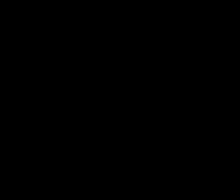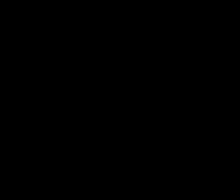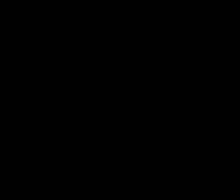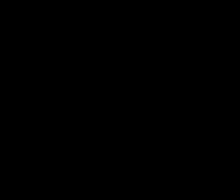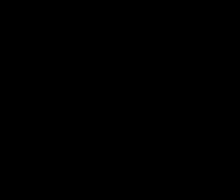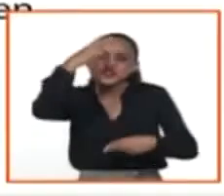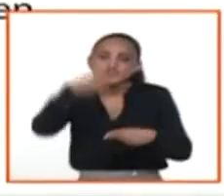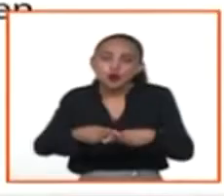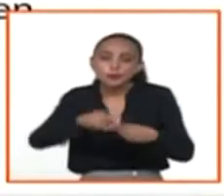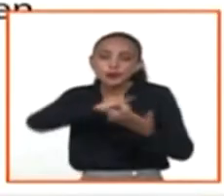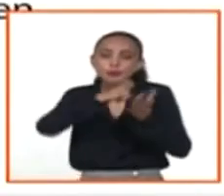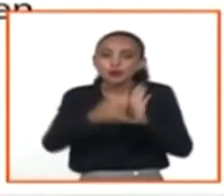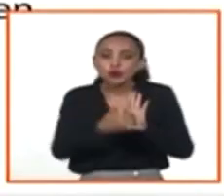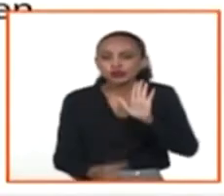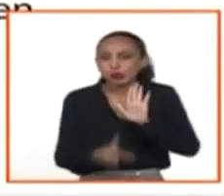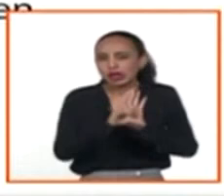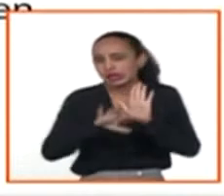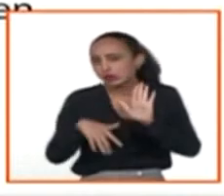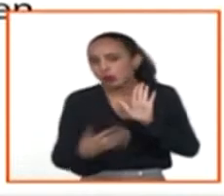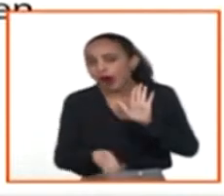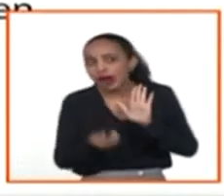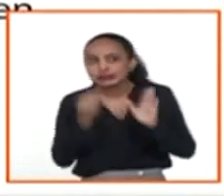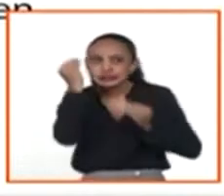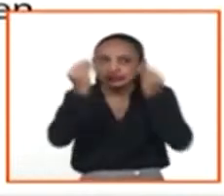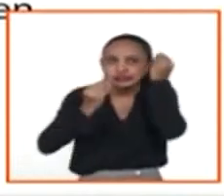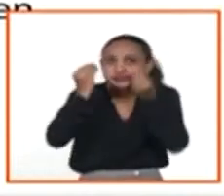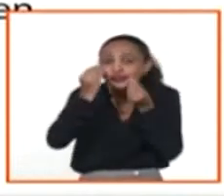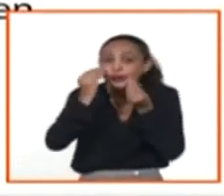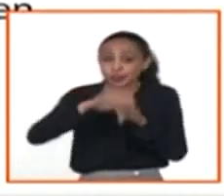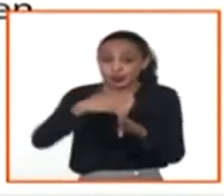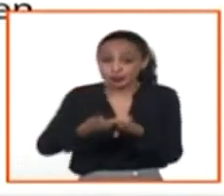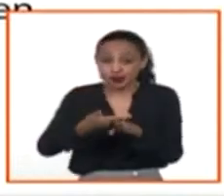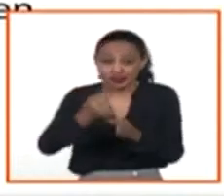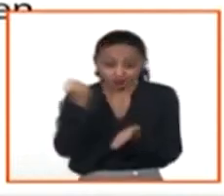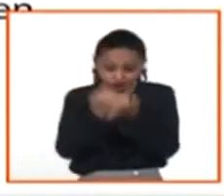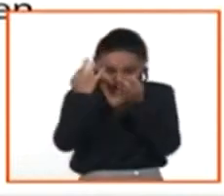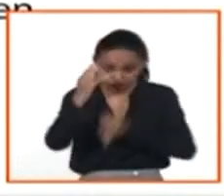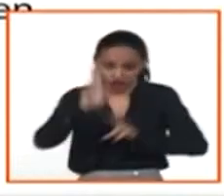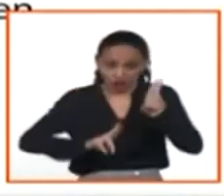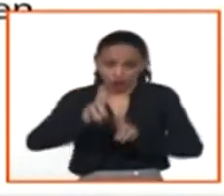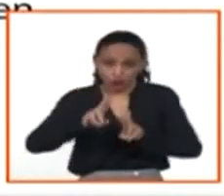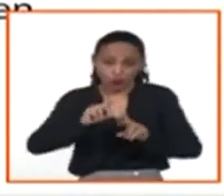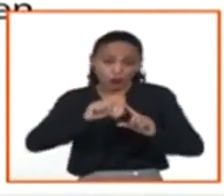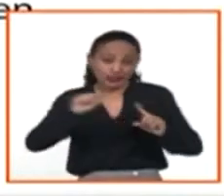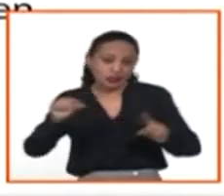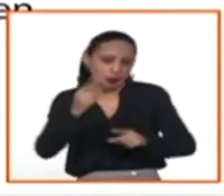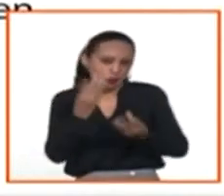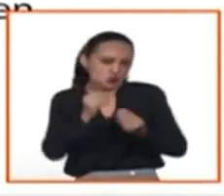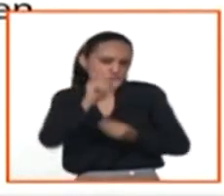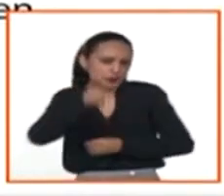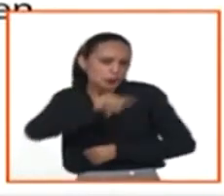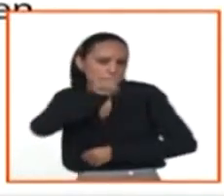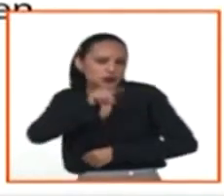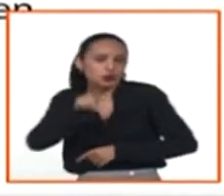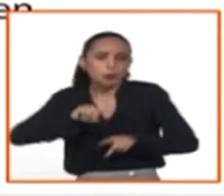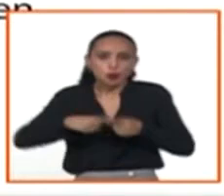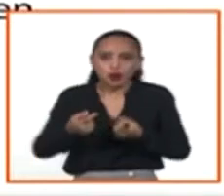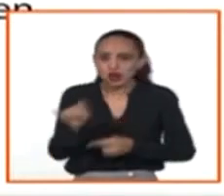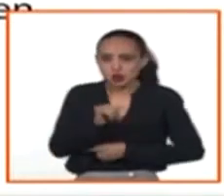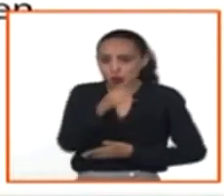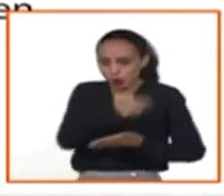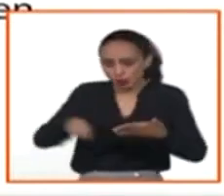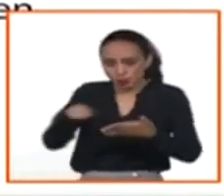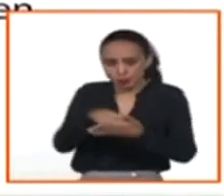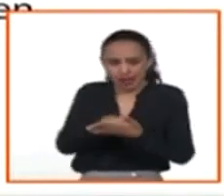este de ley, y se acordó el título que hoy cuenta, y algunos pudieran estar preguntando por qué no se llama igual que el plan. El plan